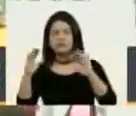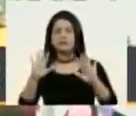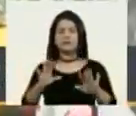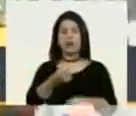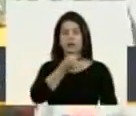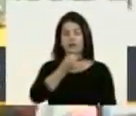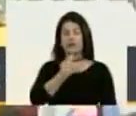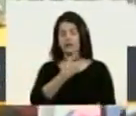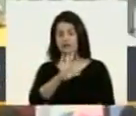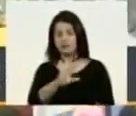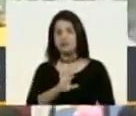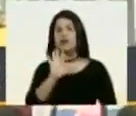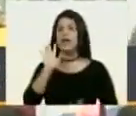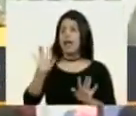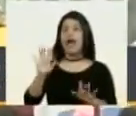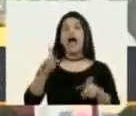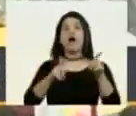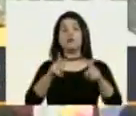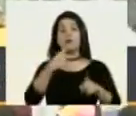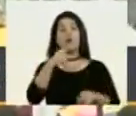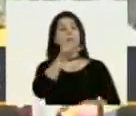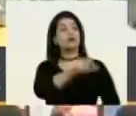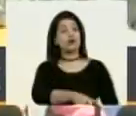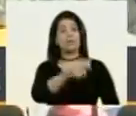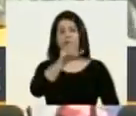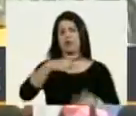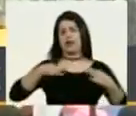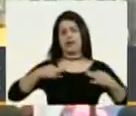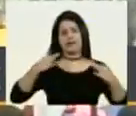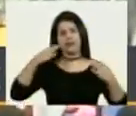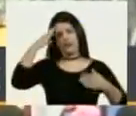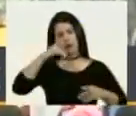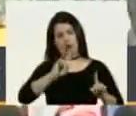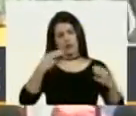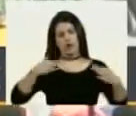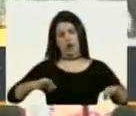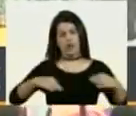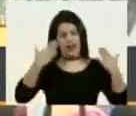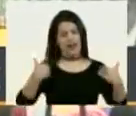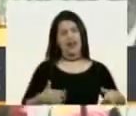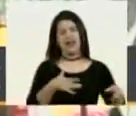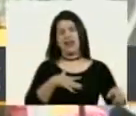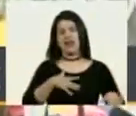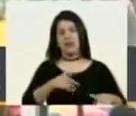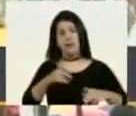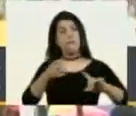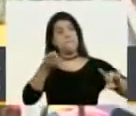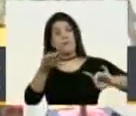Depende, porque hay delitos militares que cometen civiles. Hay delitos militares que cometen civiles. Quien ataca